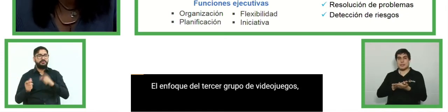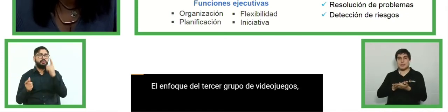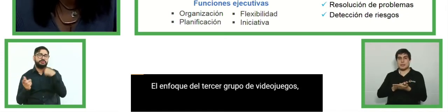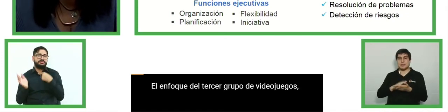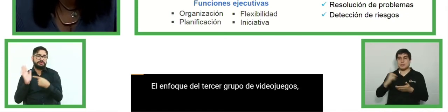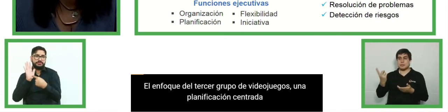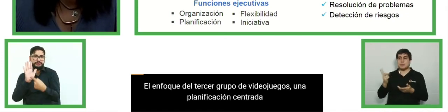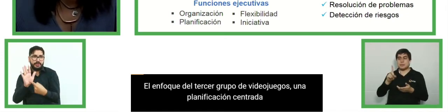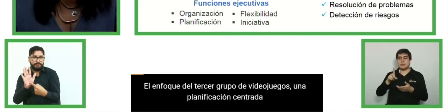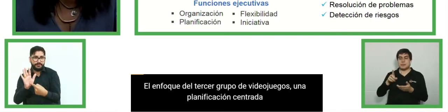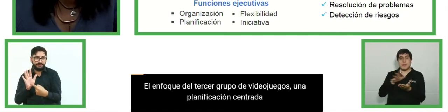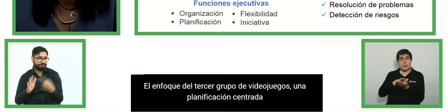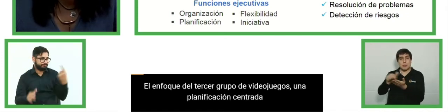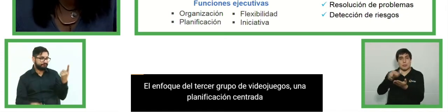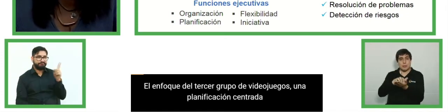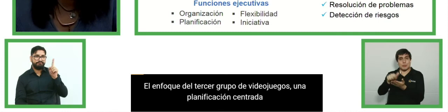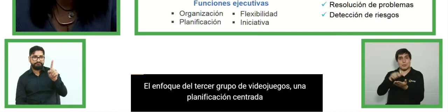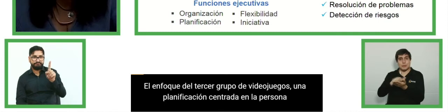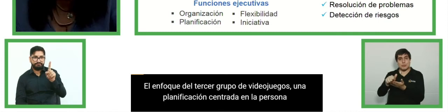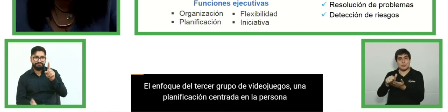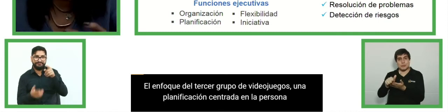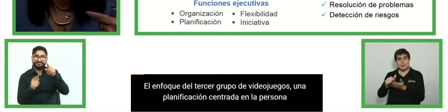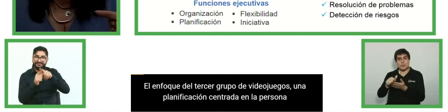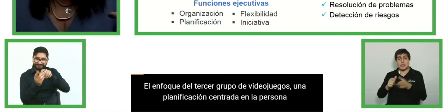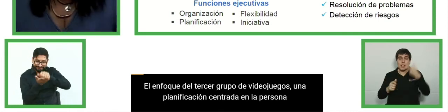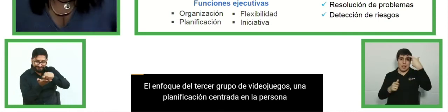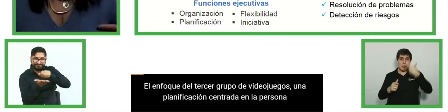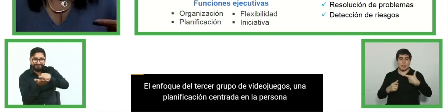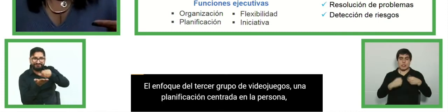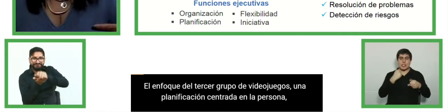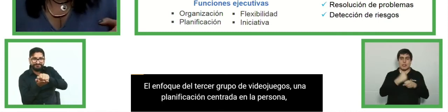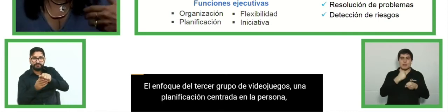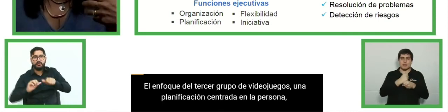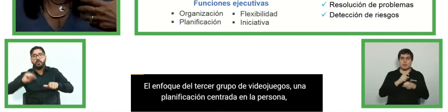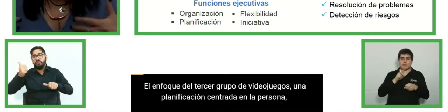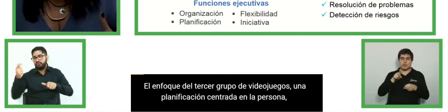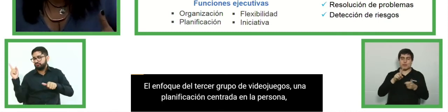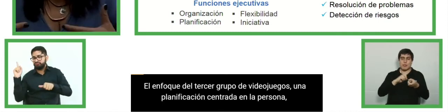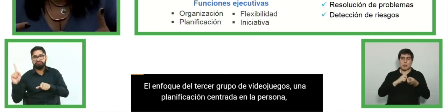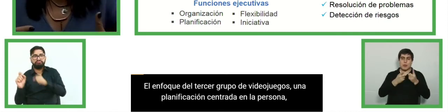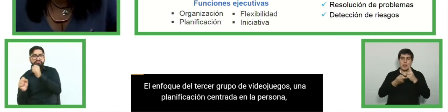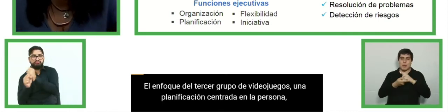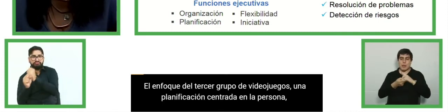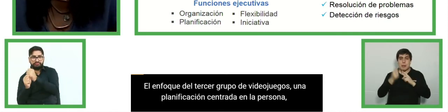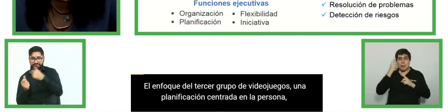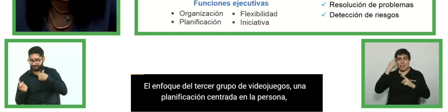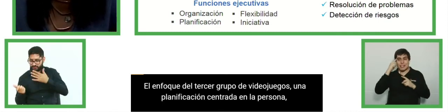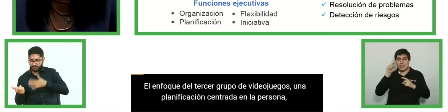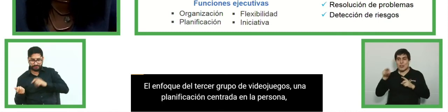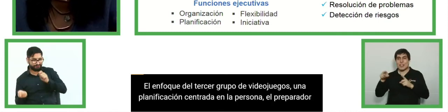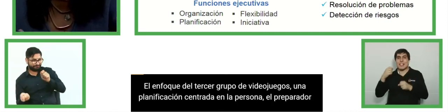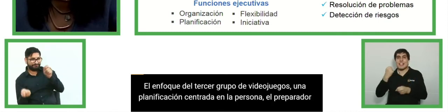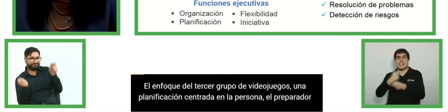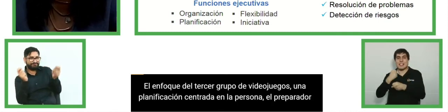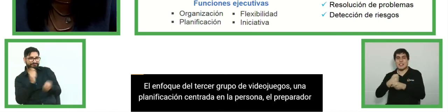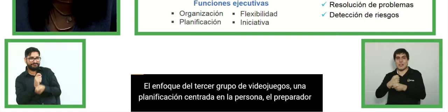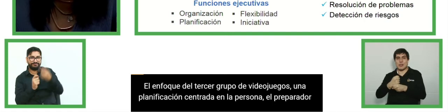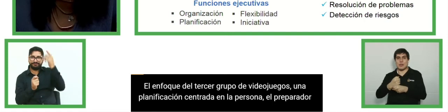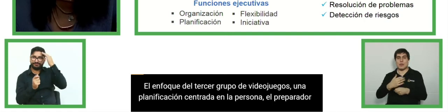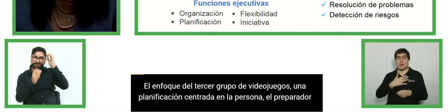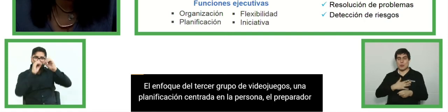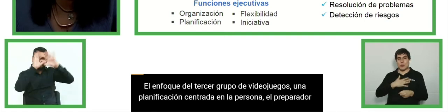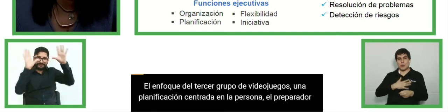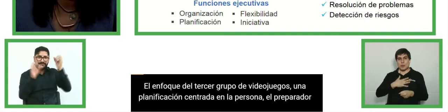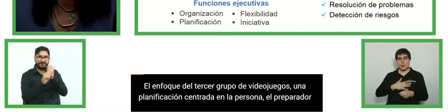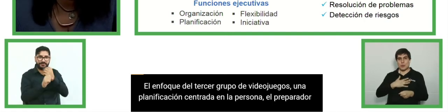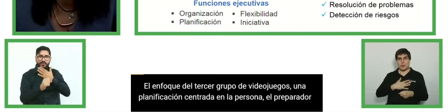panadería, pero el preparador laboral puede modificar las actividades según las funciones y tareas que precise